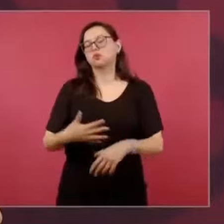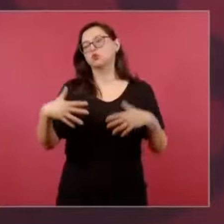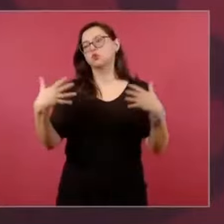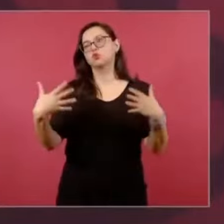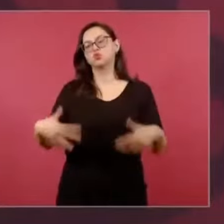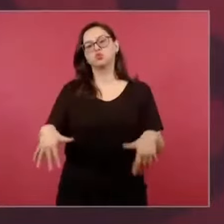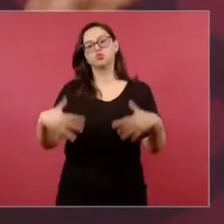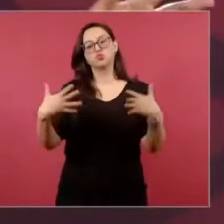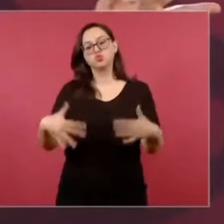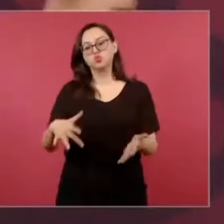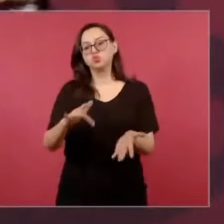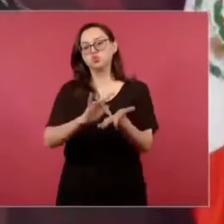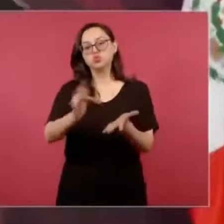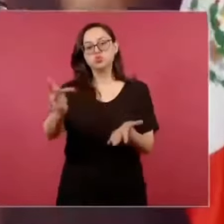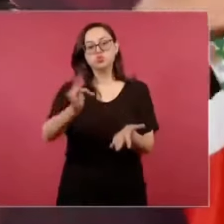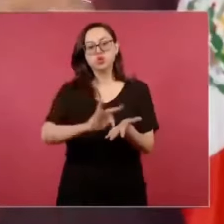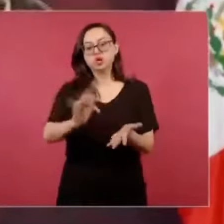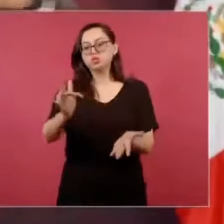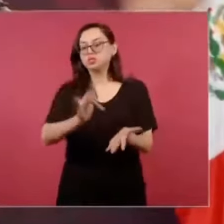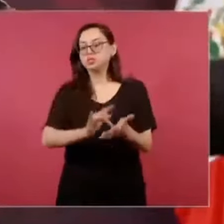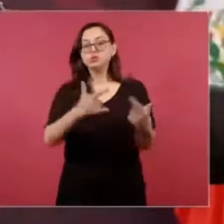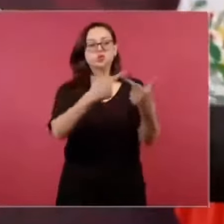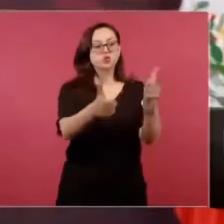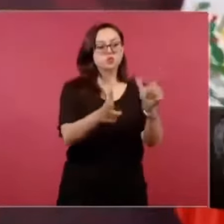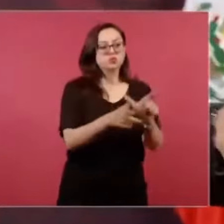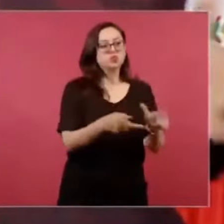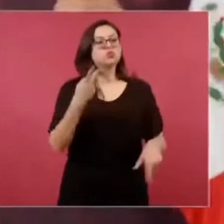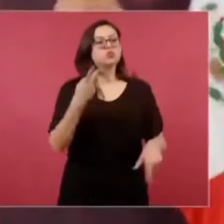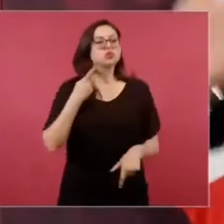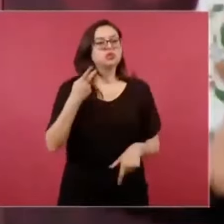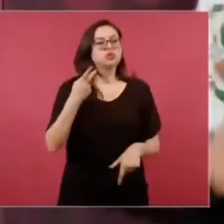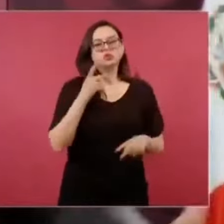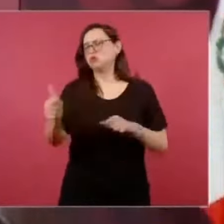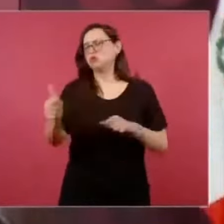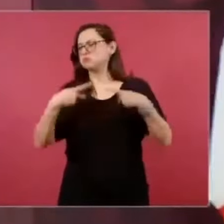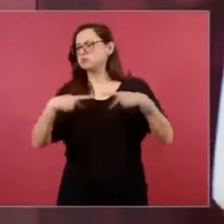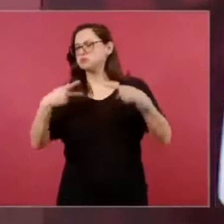de todos los partidos y a ciudadanos sin partidos que ayudaron.